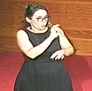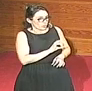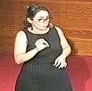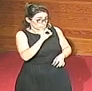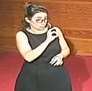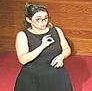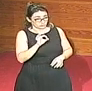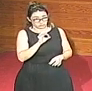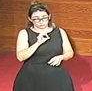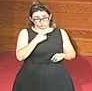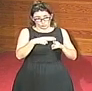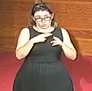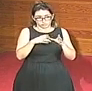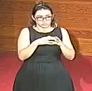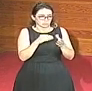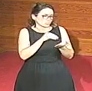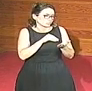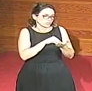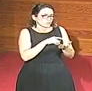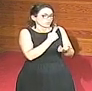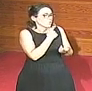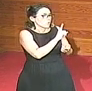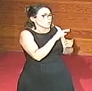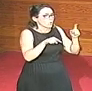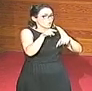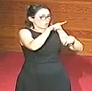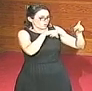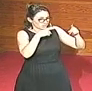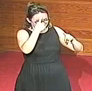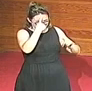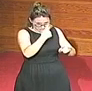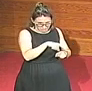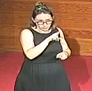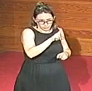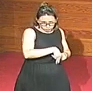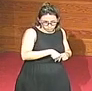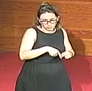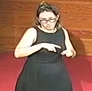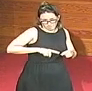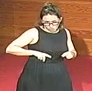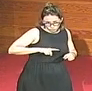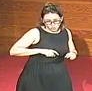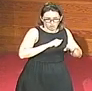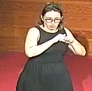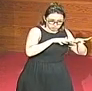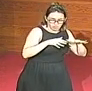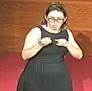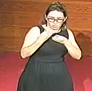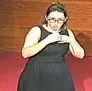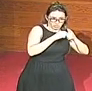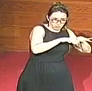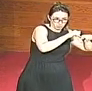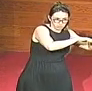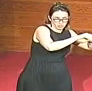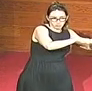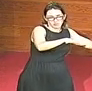Reiteradamente las instancias judiciales han dicho, no, mire, esto no lo han hecho, esto no lo han hecho, esto, y sabiéndolo seguían pum, pum, pum, pum, pum, pum. O sea, ese raca, raca, que es una agenda,